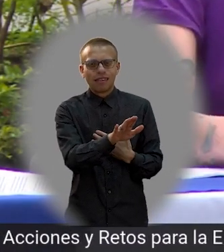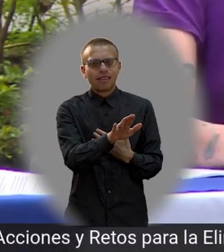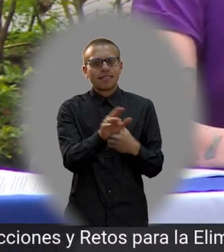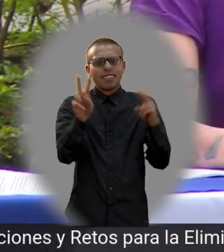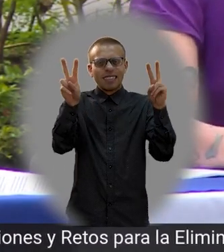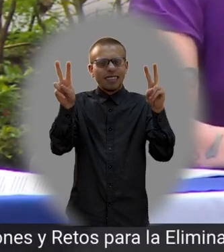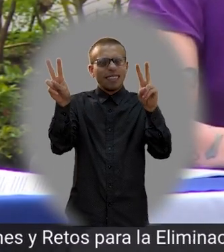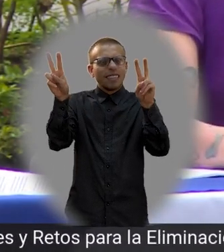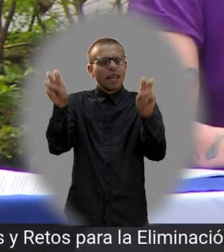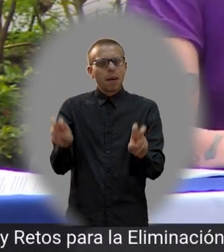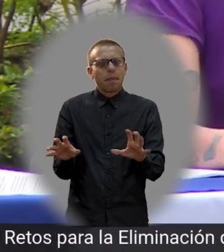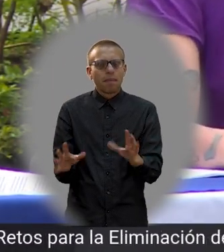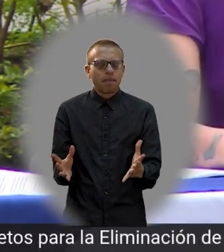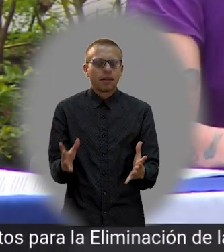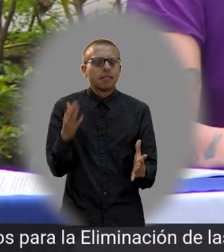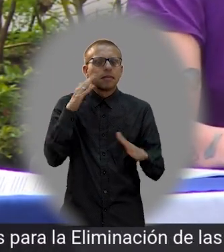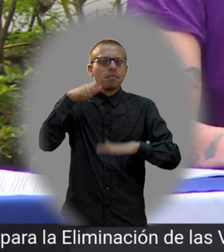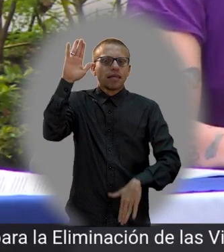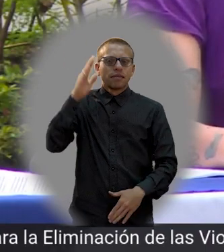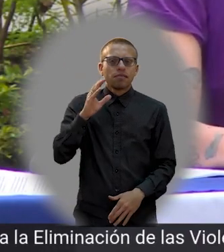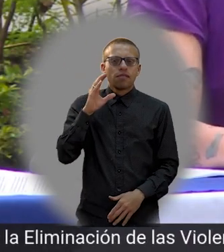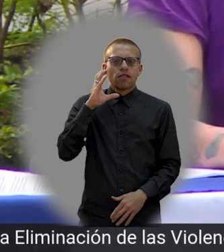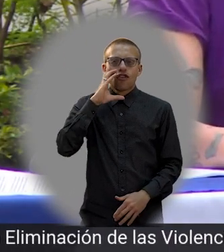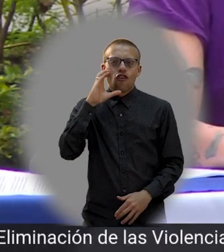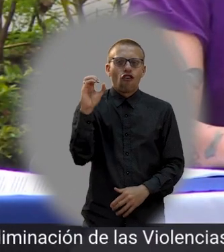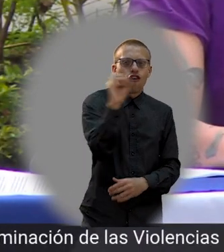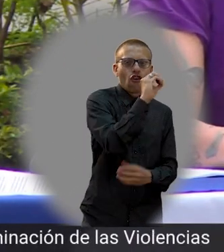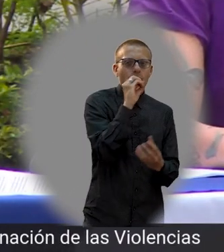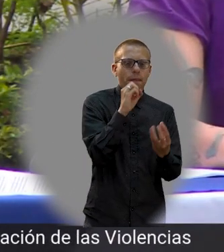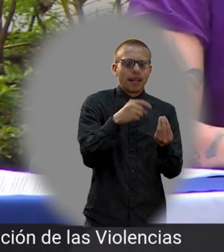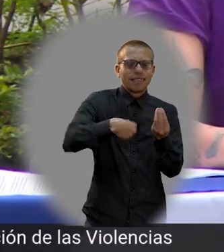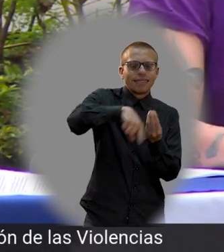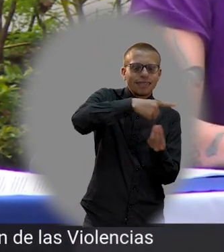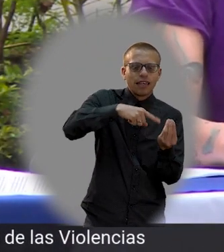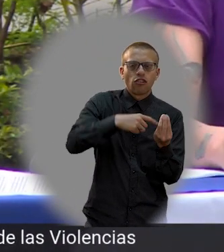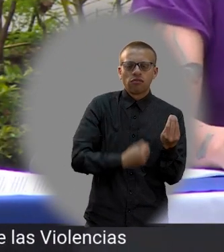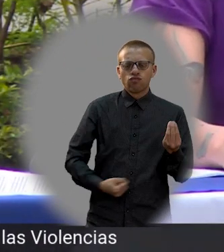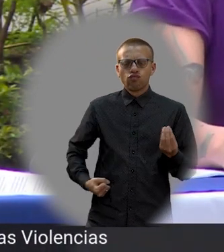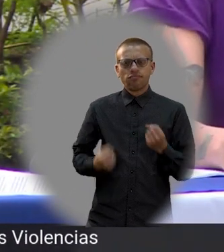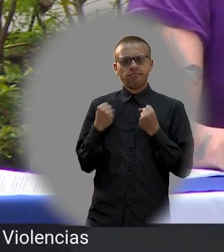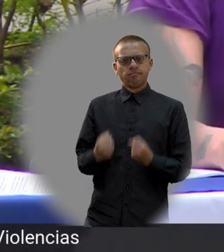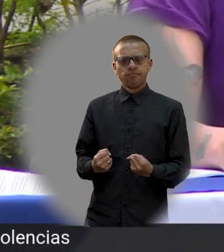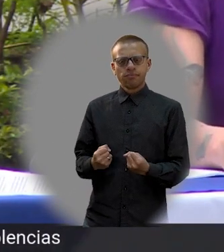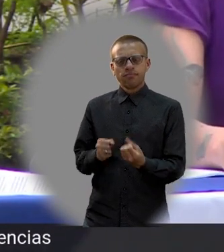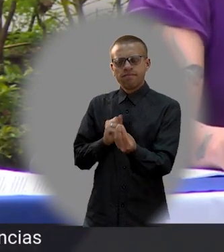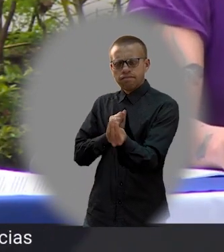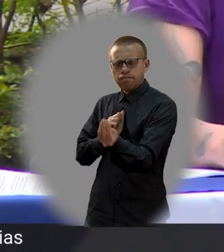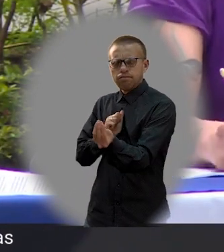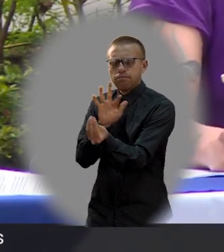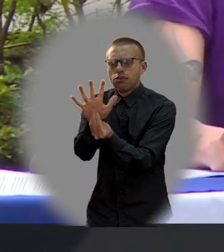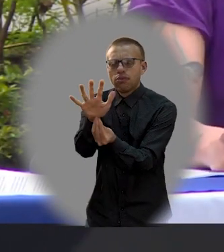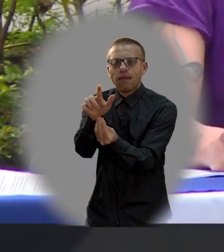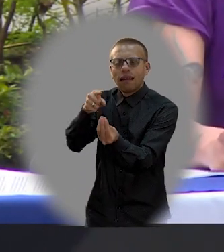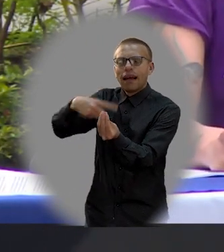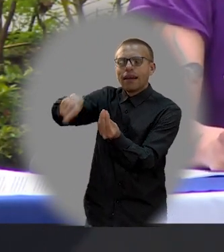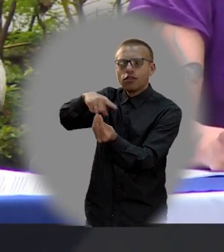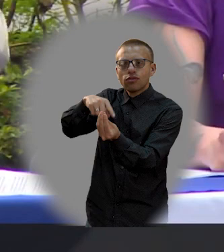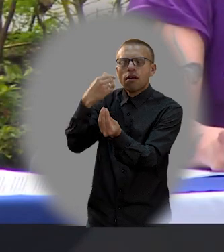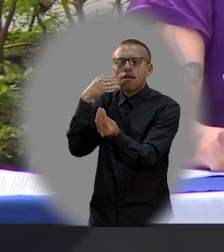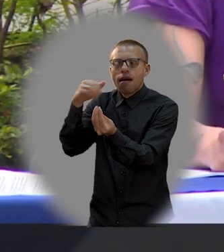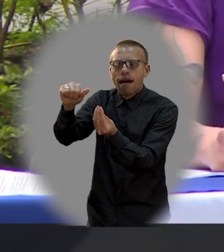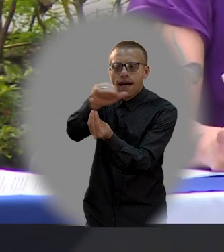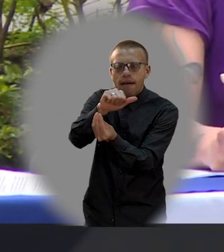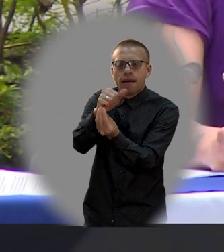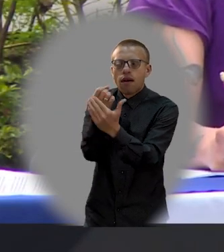masculinidades. ¿Y por qué pienso que es muy importante hacerlo? Primero, porque las universidades y ustedes como colectivas nos